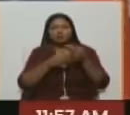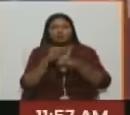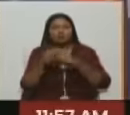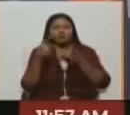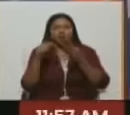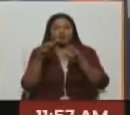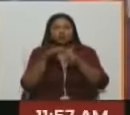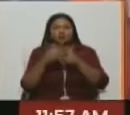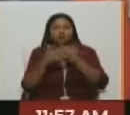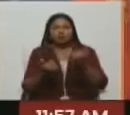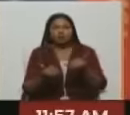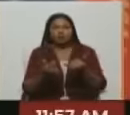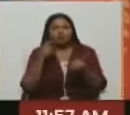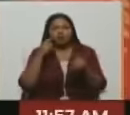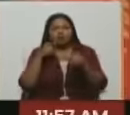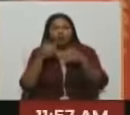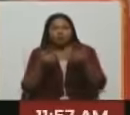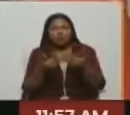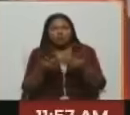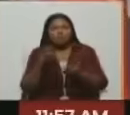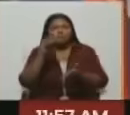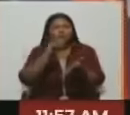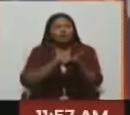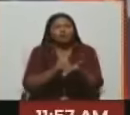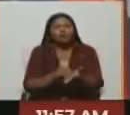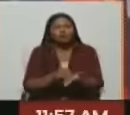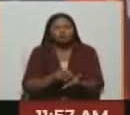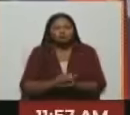operaciones de lavado de cerebros, de colocar